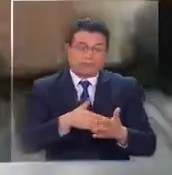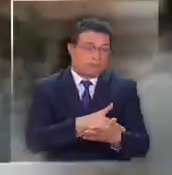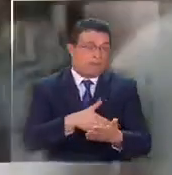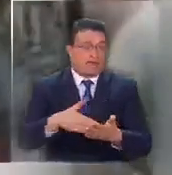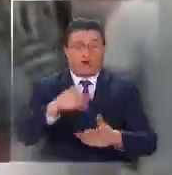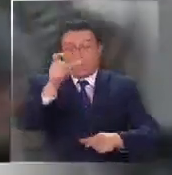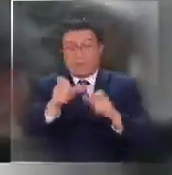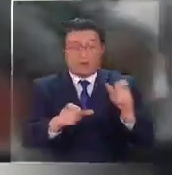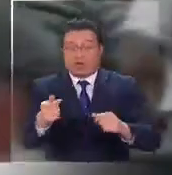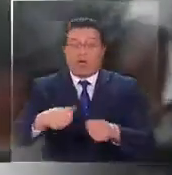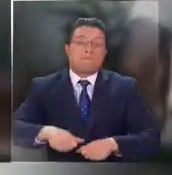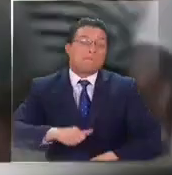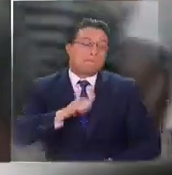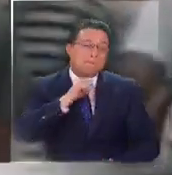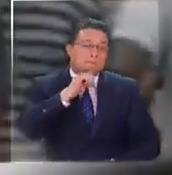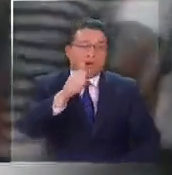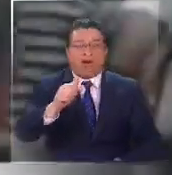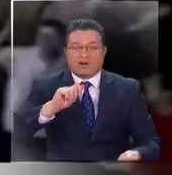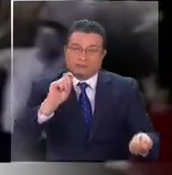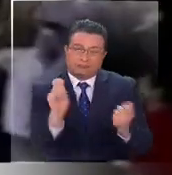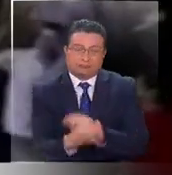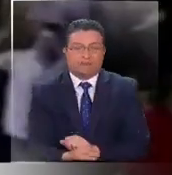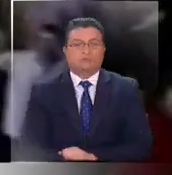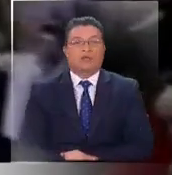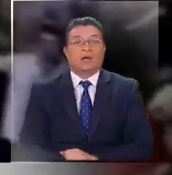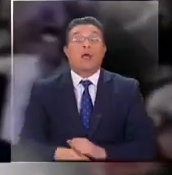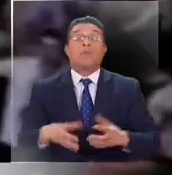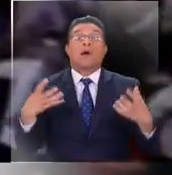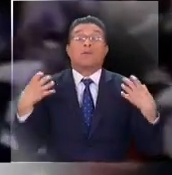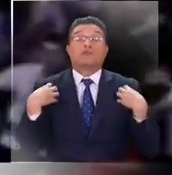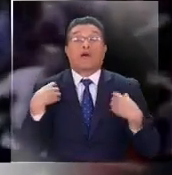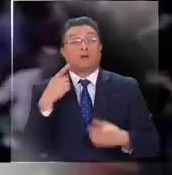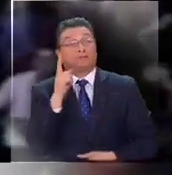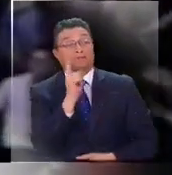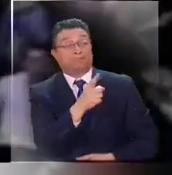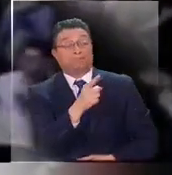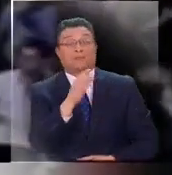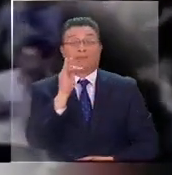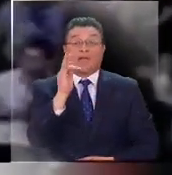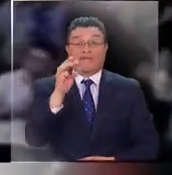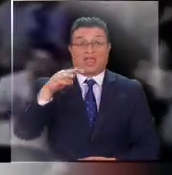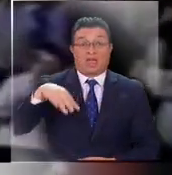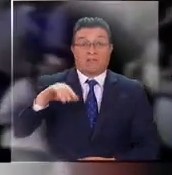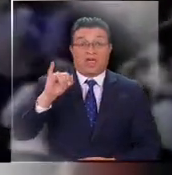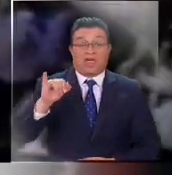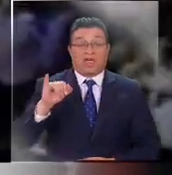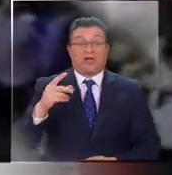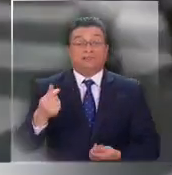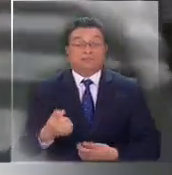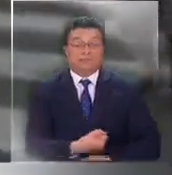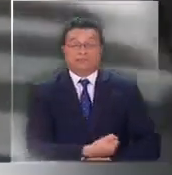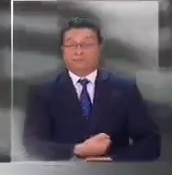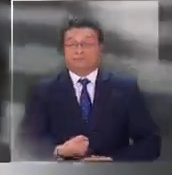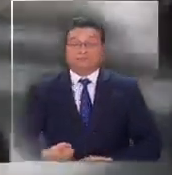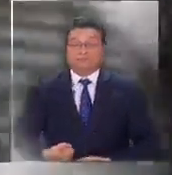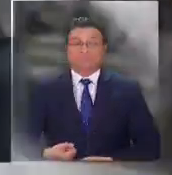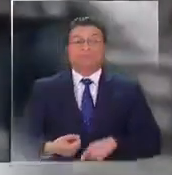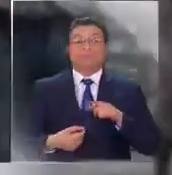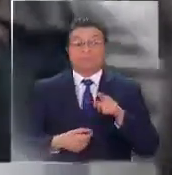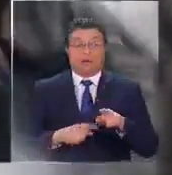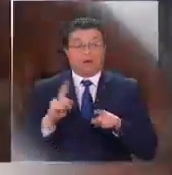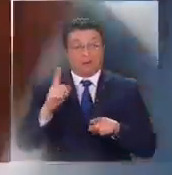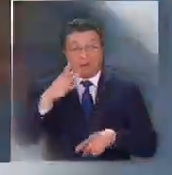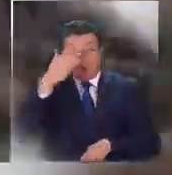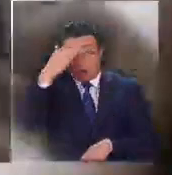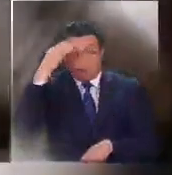de personas en la pobreza. El responsable, para muchos, del FMI y sus medidas de austeridad. Quienes aún no